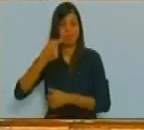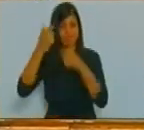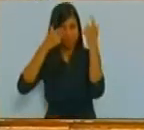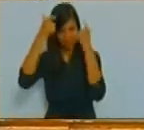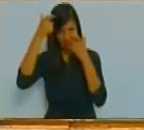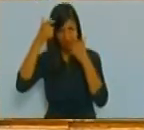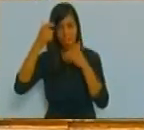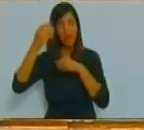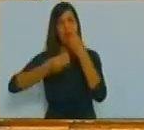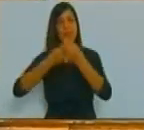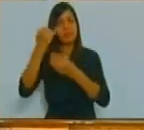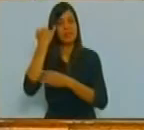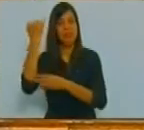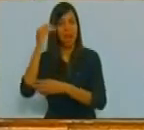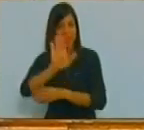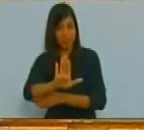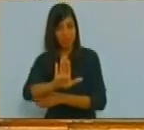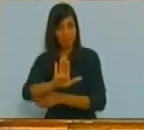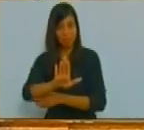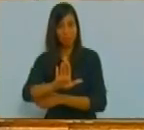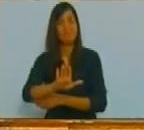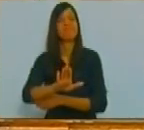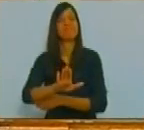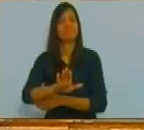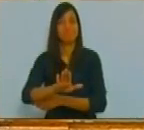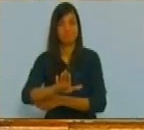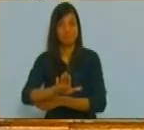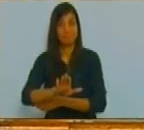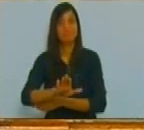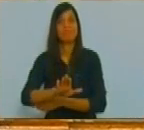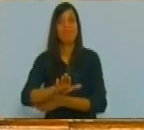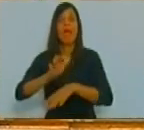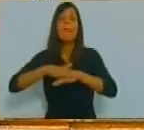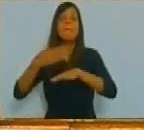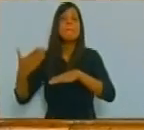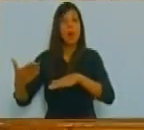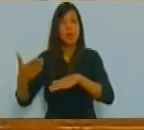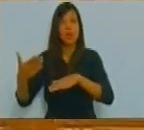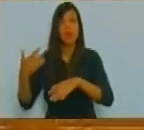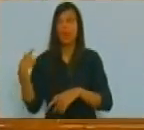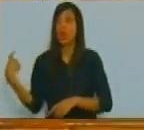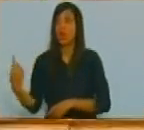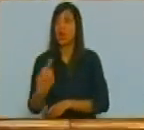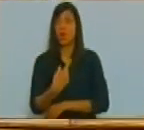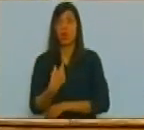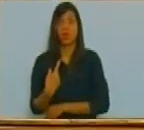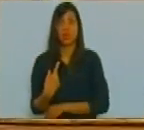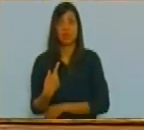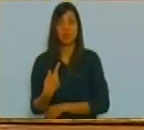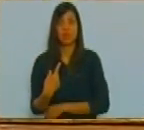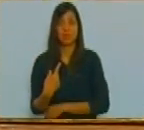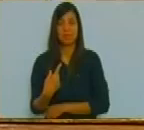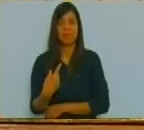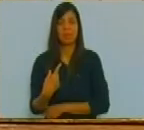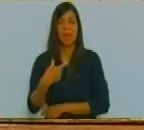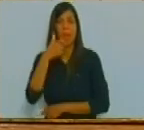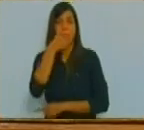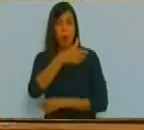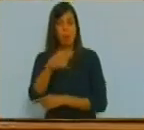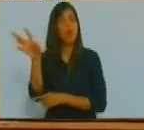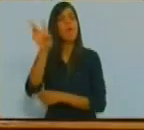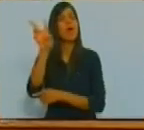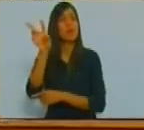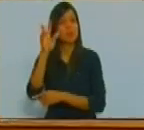hugo rafael chávez frías porque nos vimos como pueblo soberano